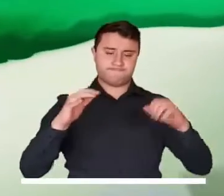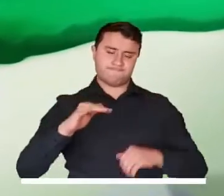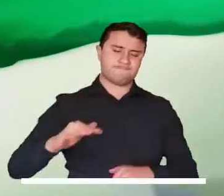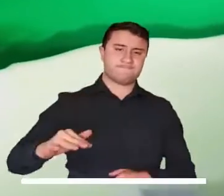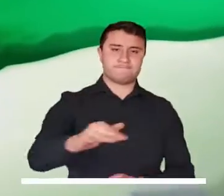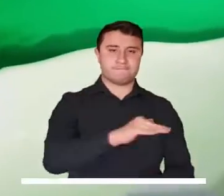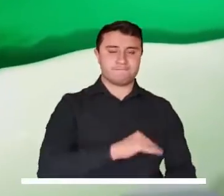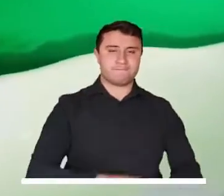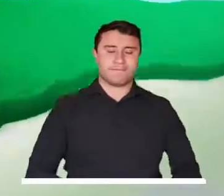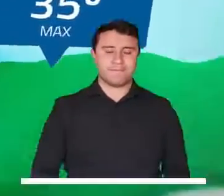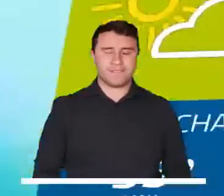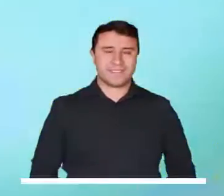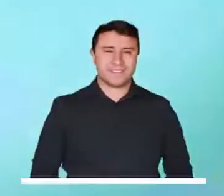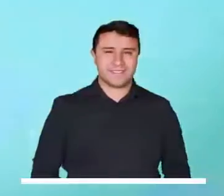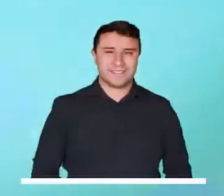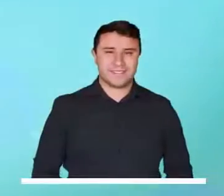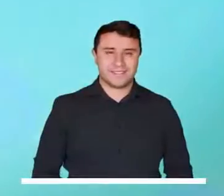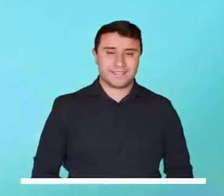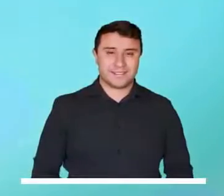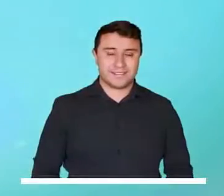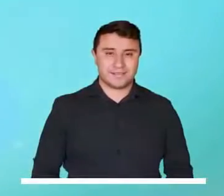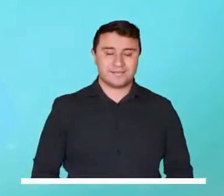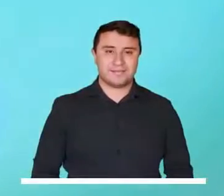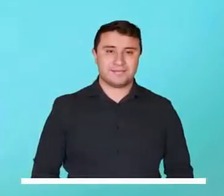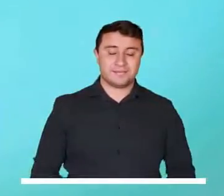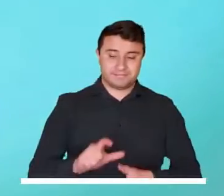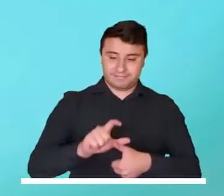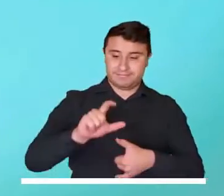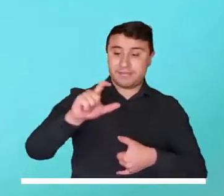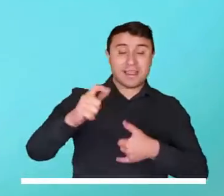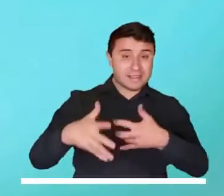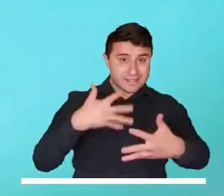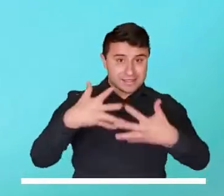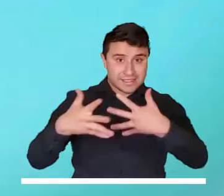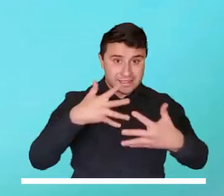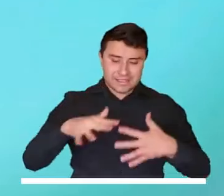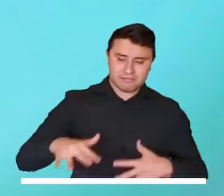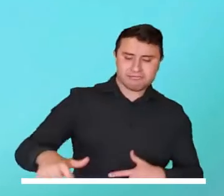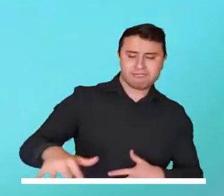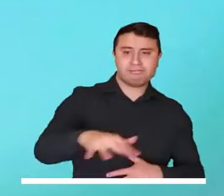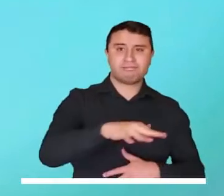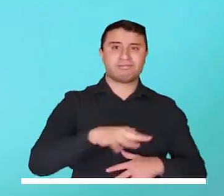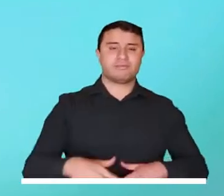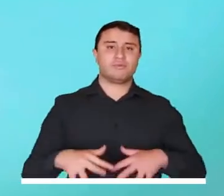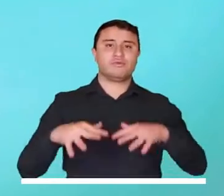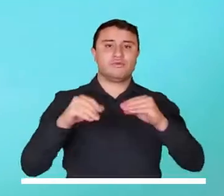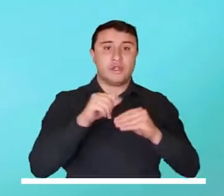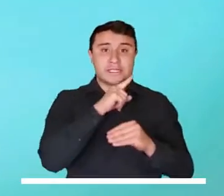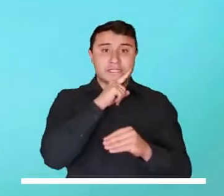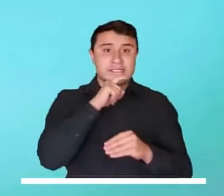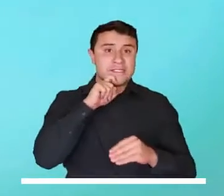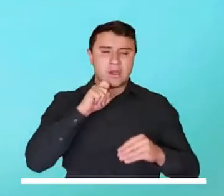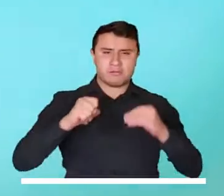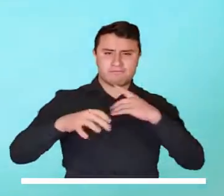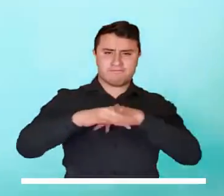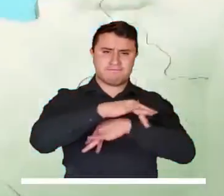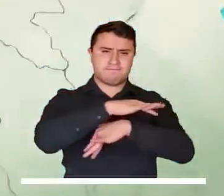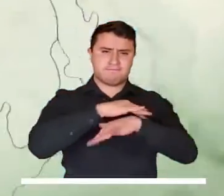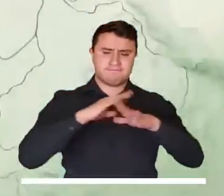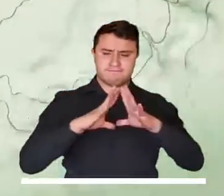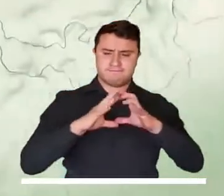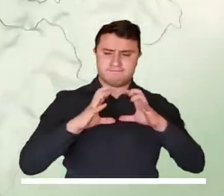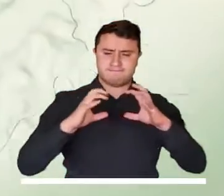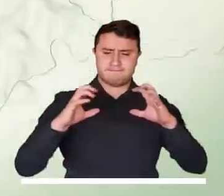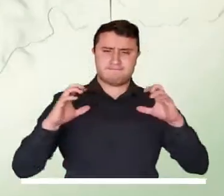región. Tarde seca le espera al archipiélago de San Andrés y Providencia, donde también se calcula un cielo entre ligera